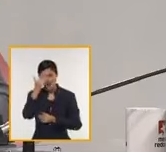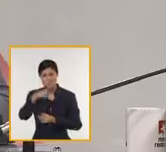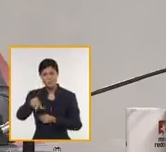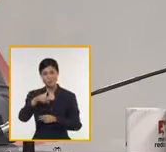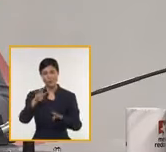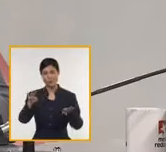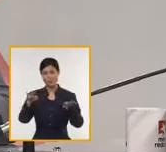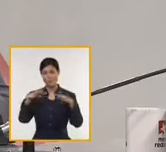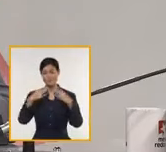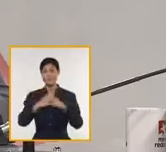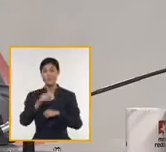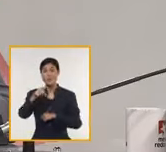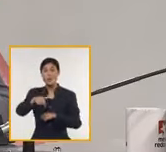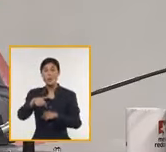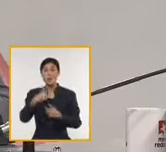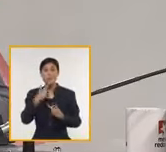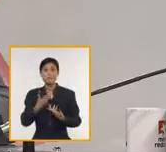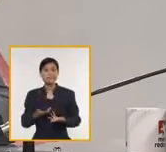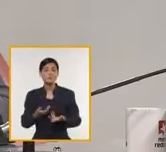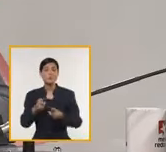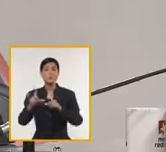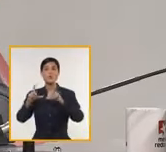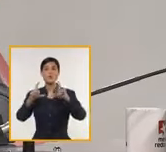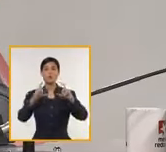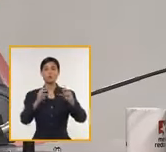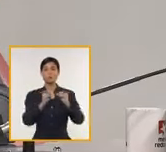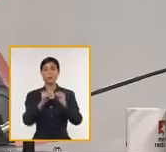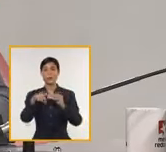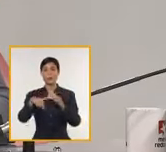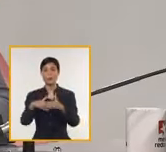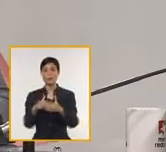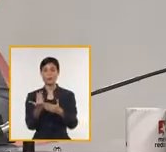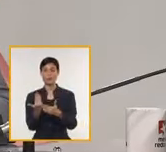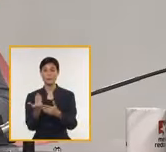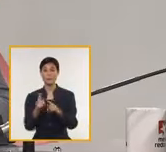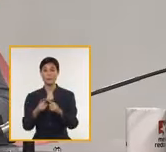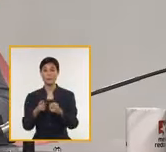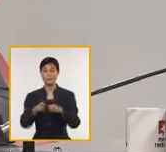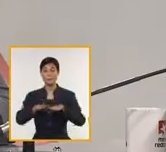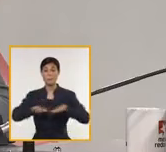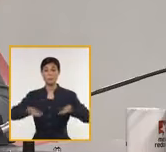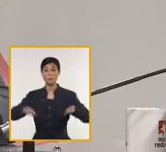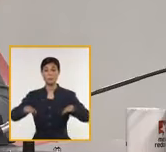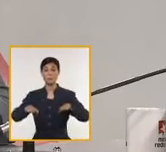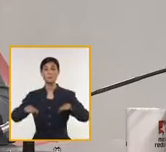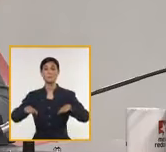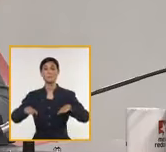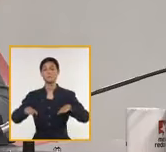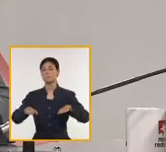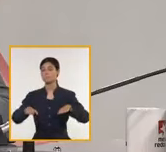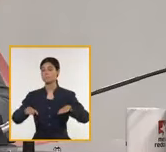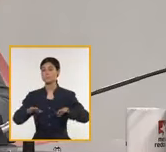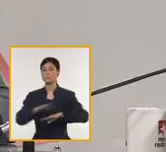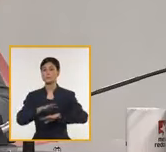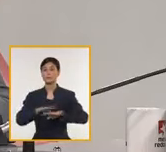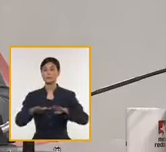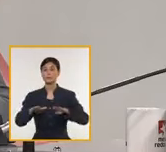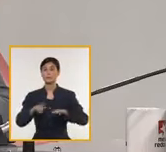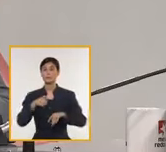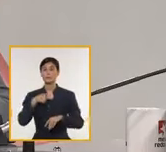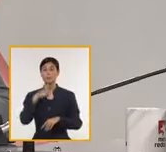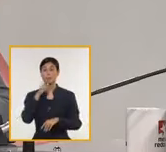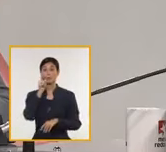vamos con nuestras imágenes del día, que son unas imágenes con las que la Mesa Redonda en particular despide a